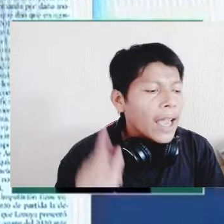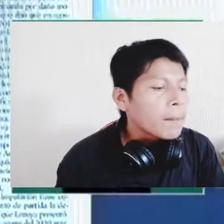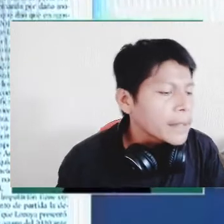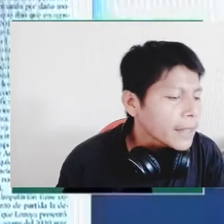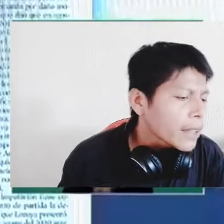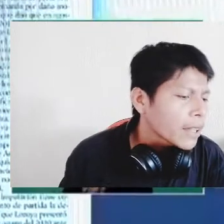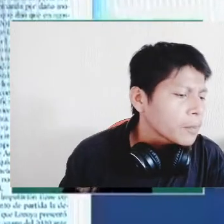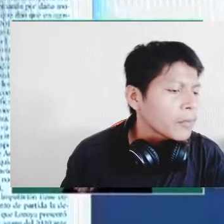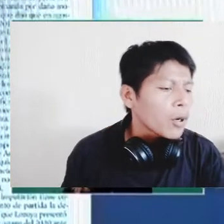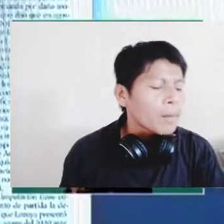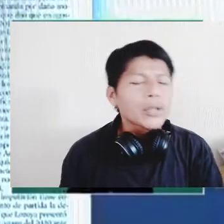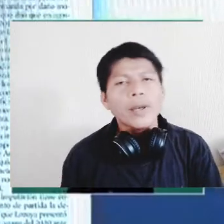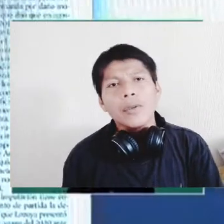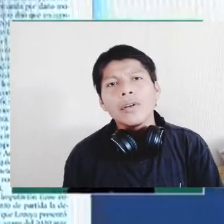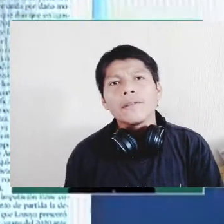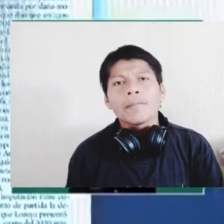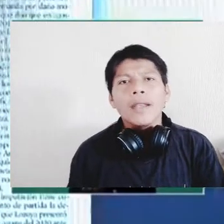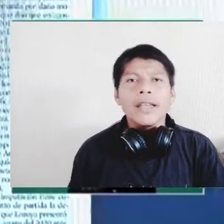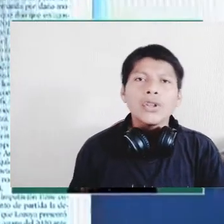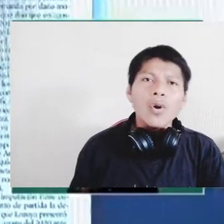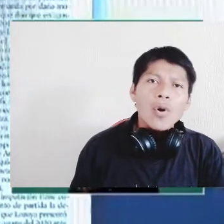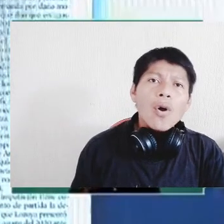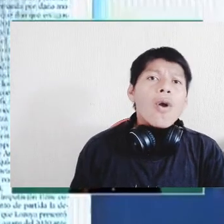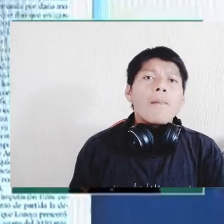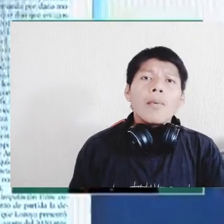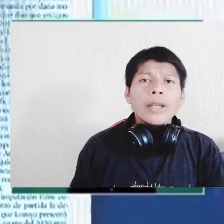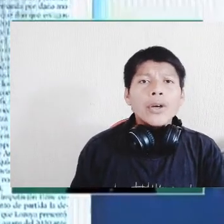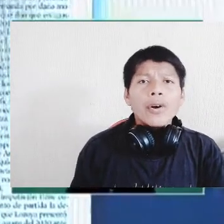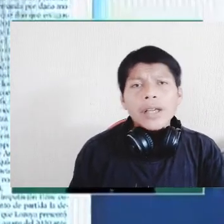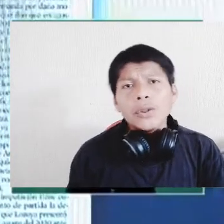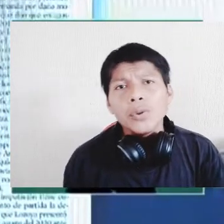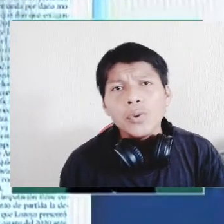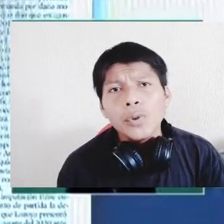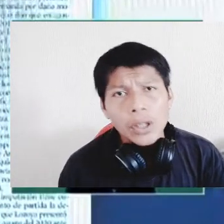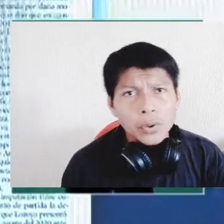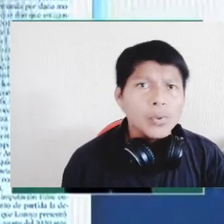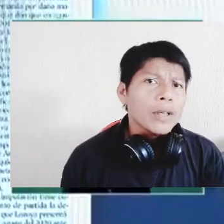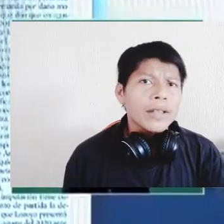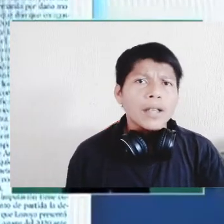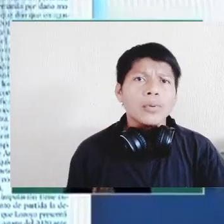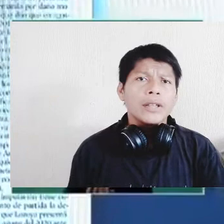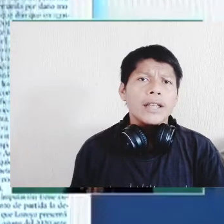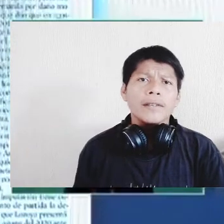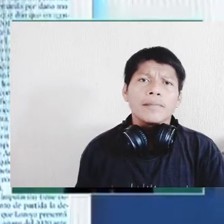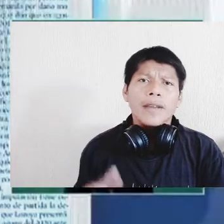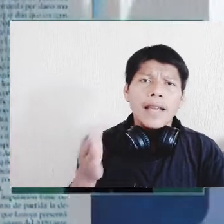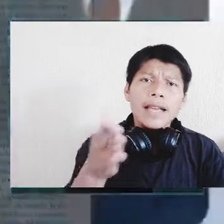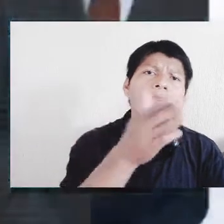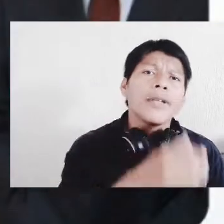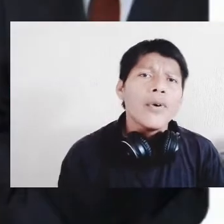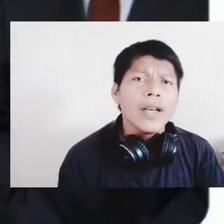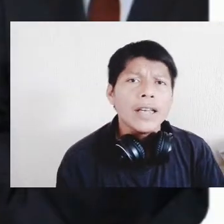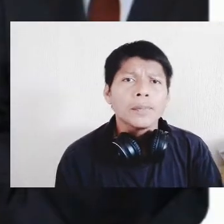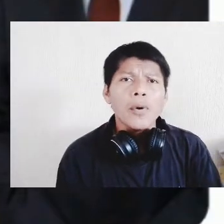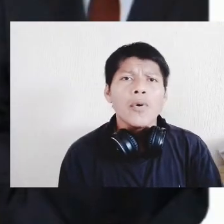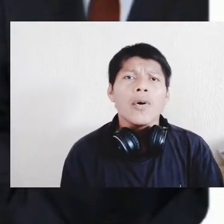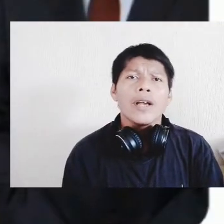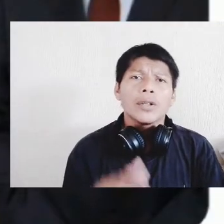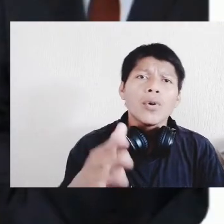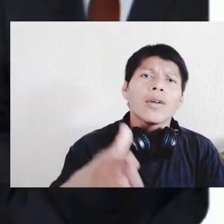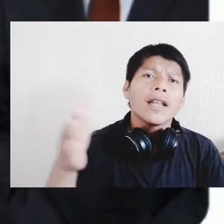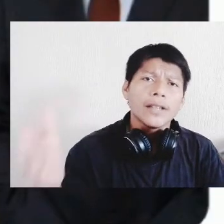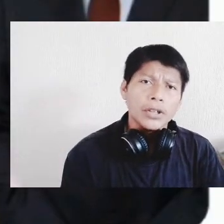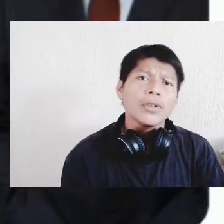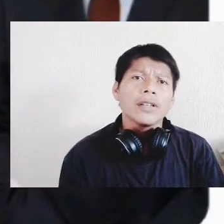Obrador. El presidente Andrés Manuel López Obrador, de hecho, publicó en su cuenta de Twitter este video que les pongo